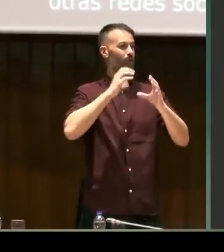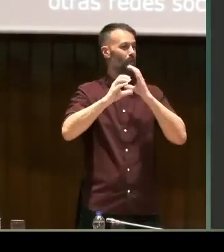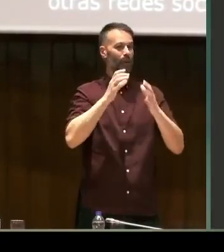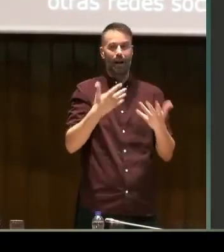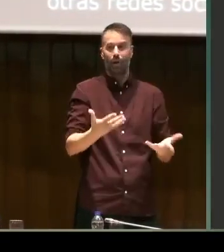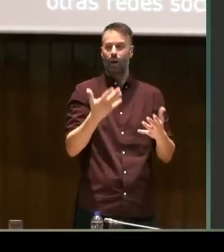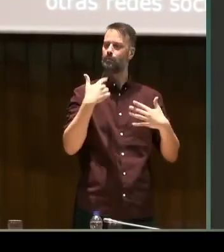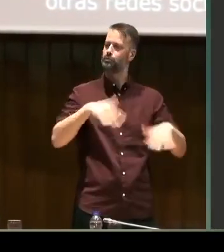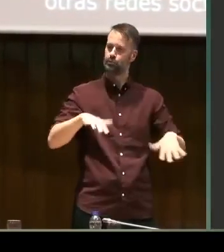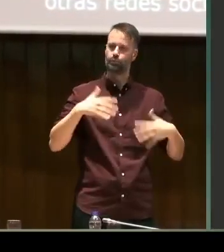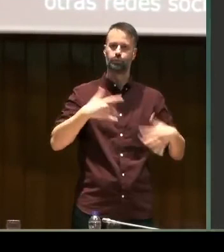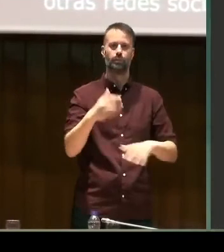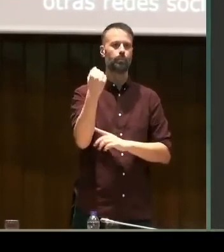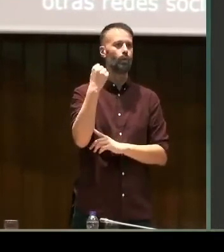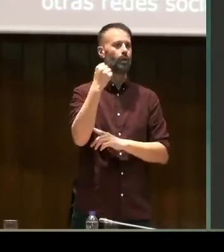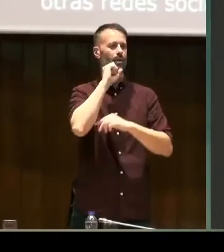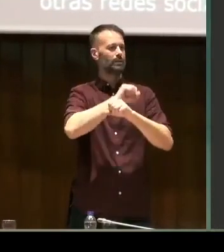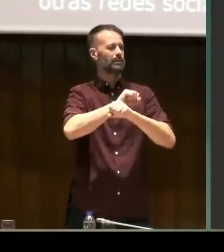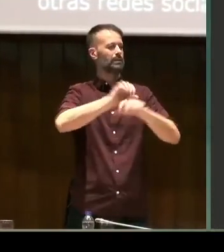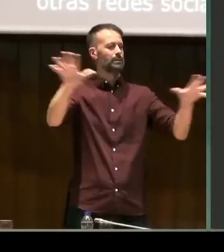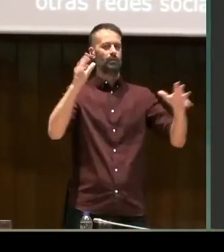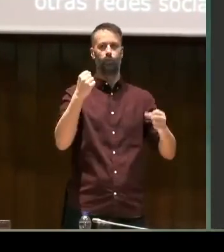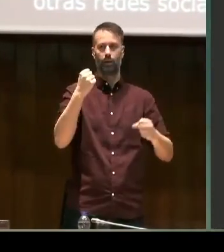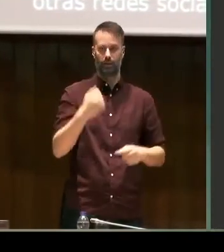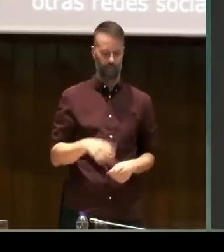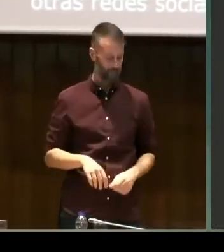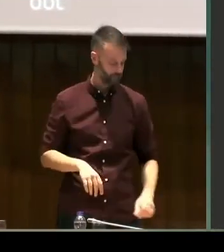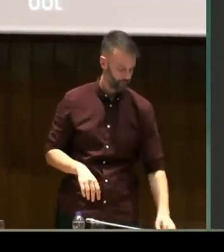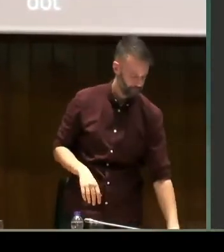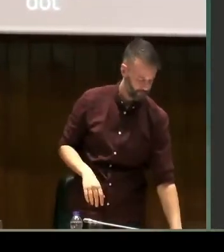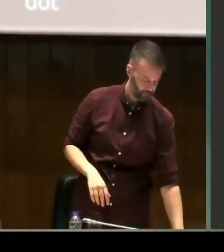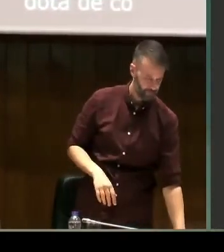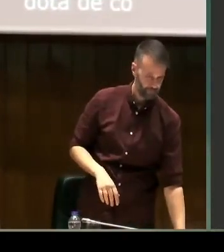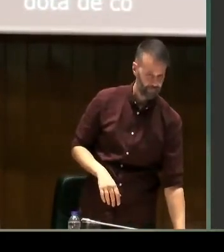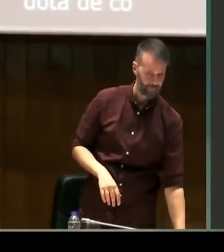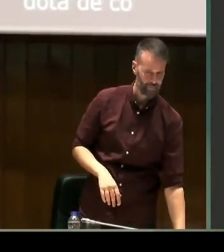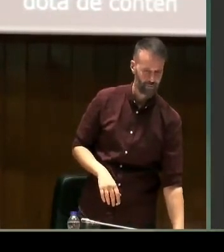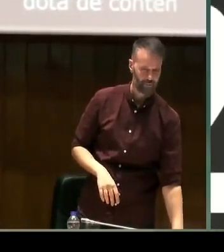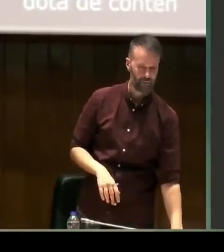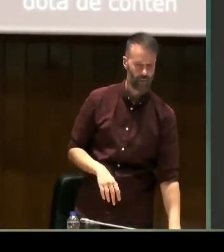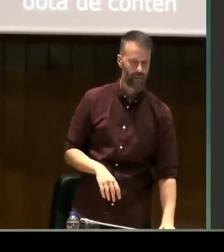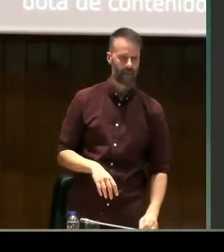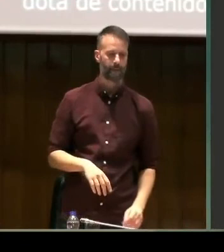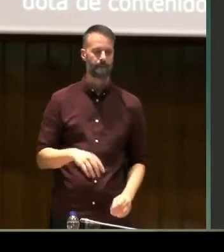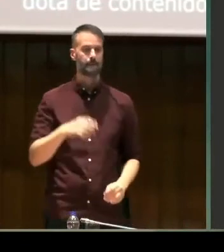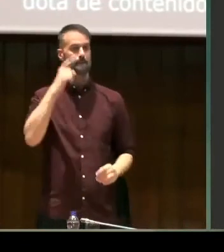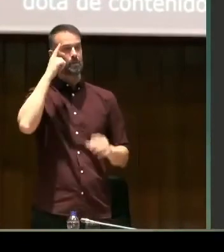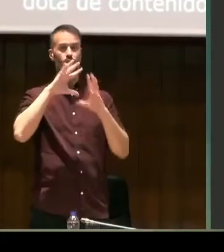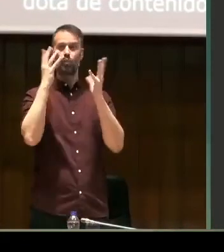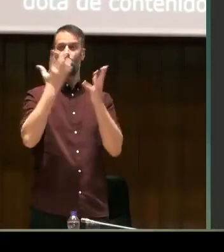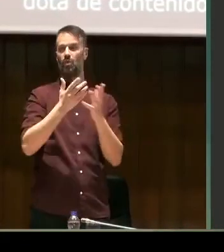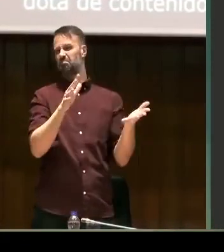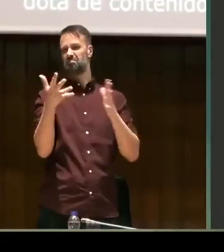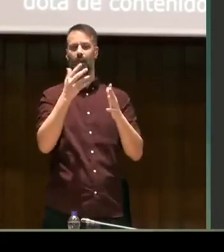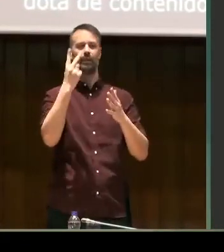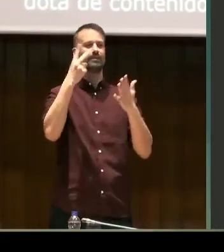el formato de web. Pues porque las tecnologías de la información en la actualidad nos dotan de muchísimo poder para difundir